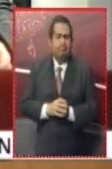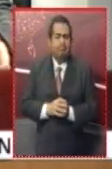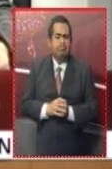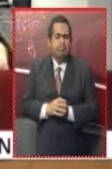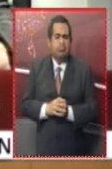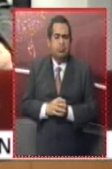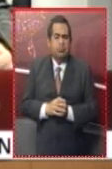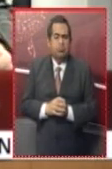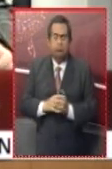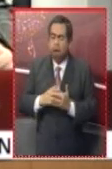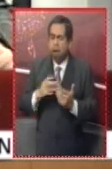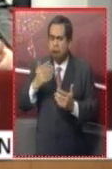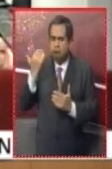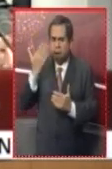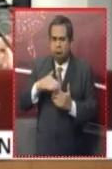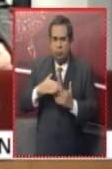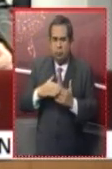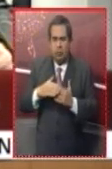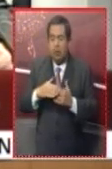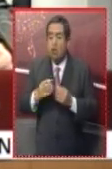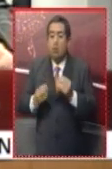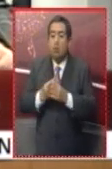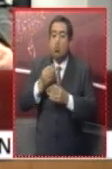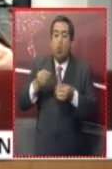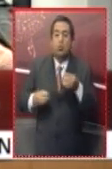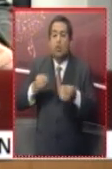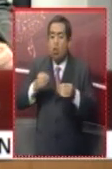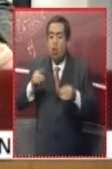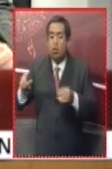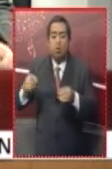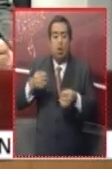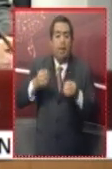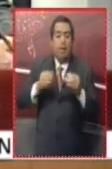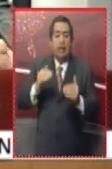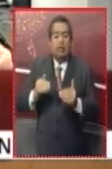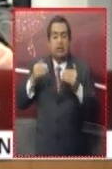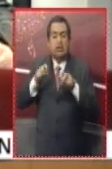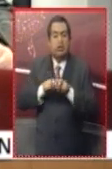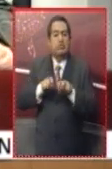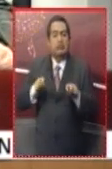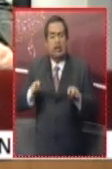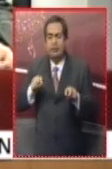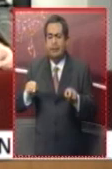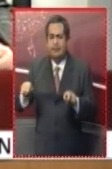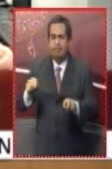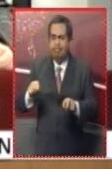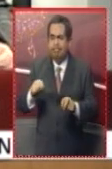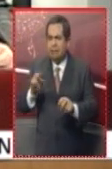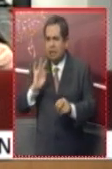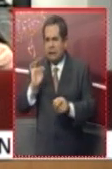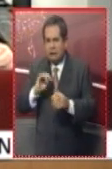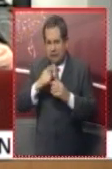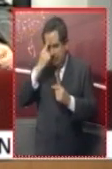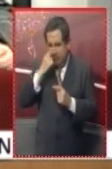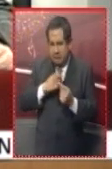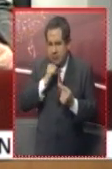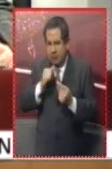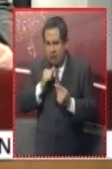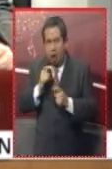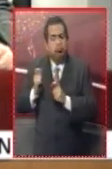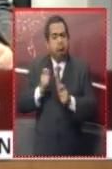El nombramiento de juzgadores o de magistrados o de propios empleados que a lo mejor no reúnen